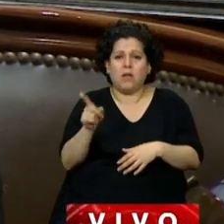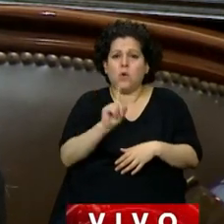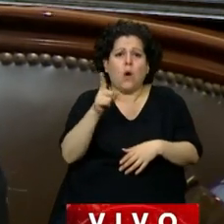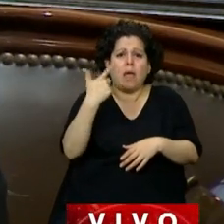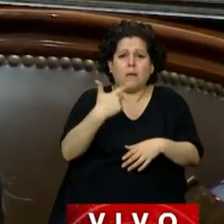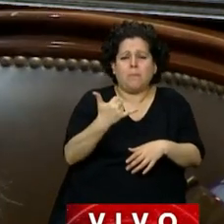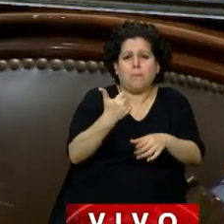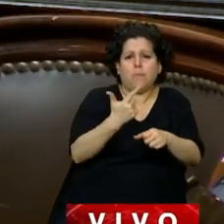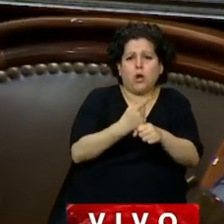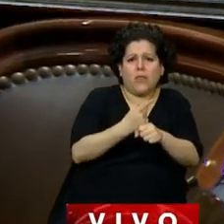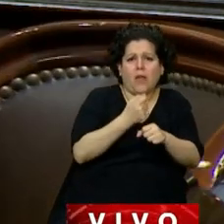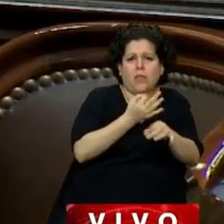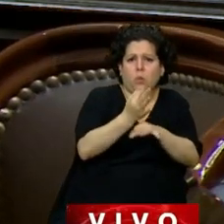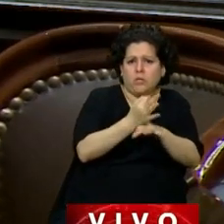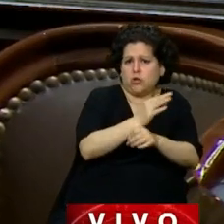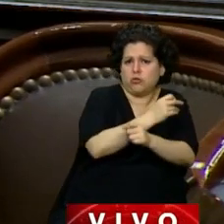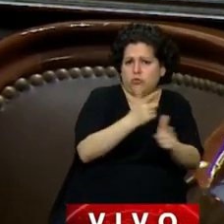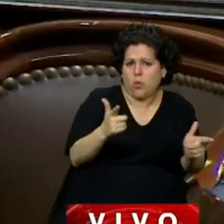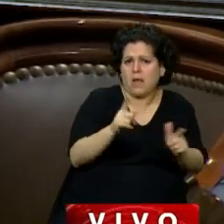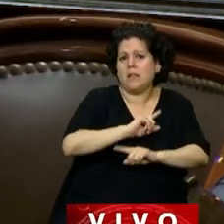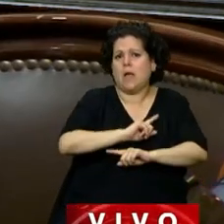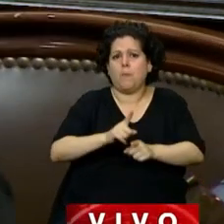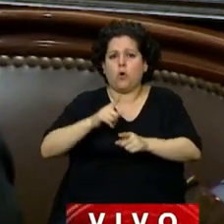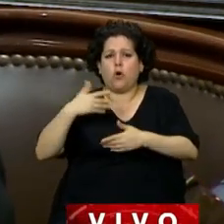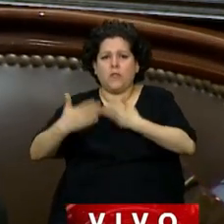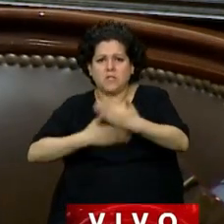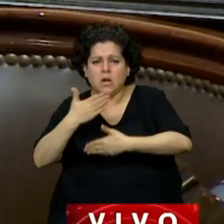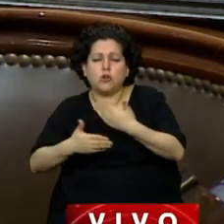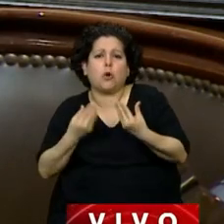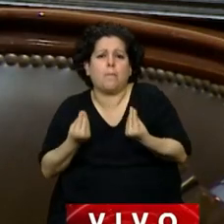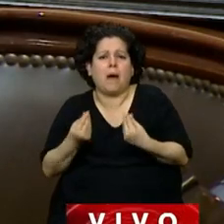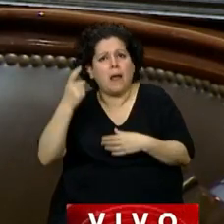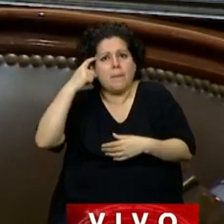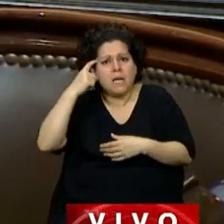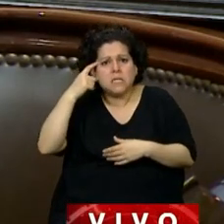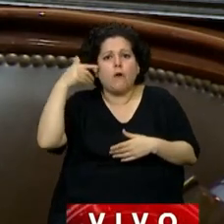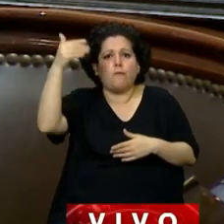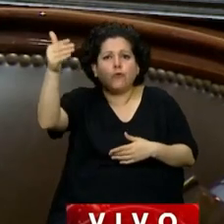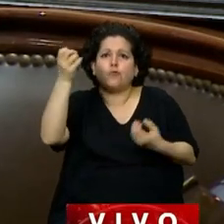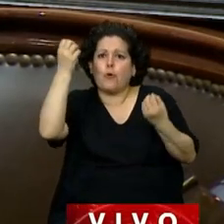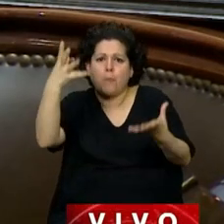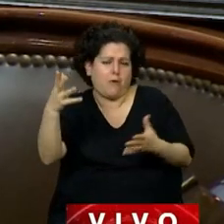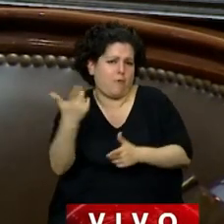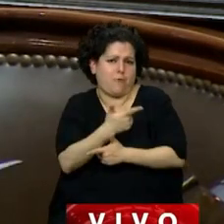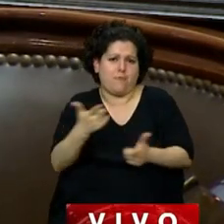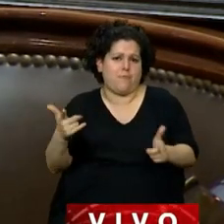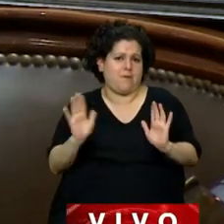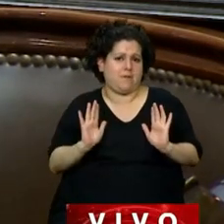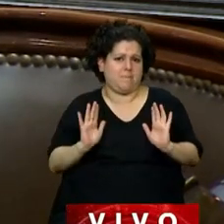educación ni ninguna palanca de desarrollo que permita pensar que vamos en camino a mejorar esta